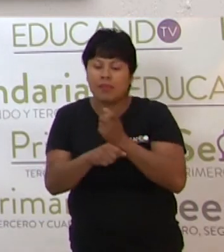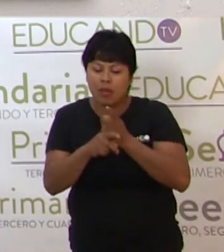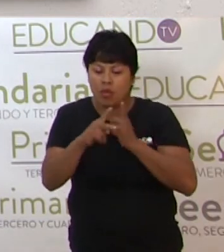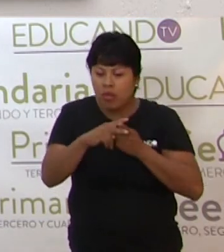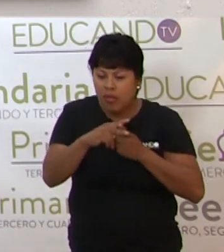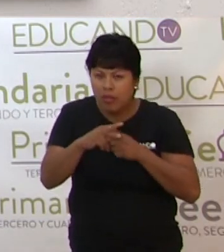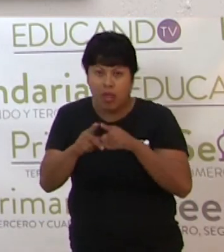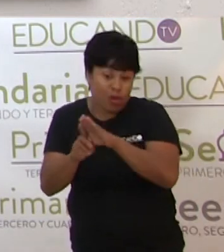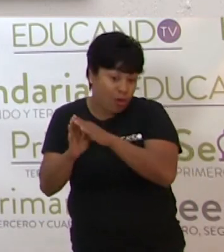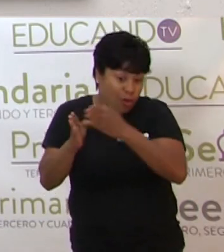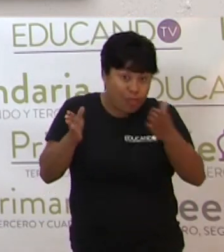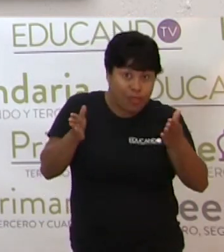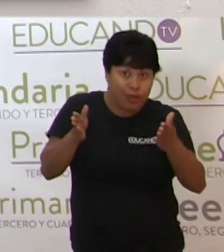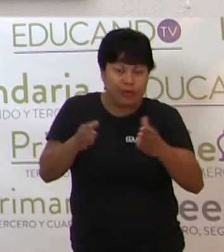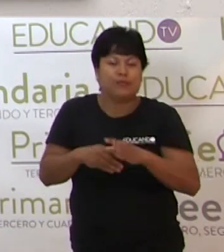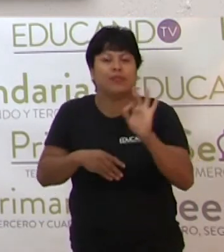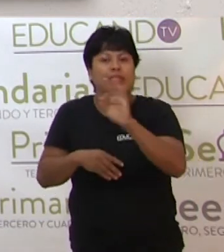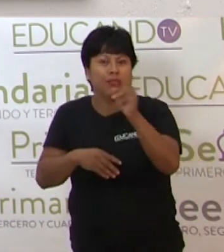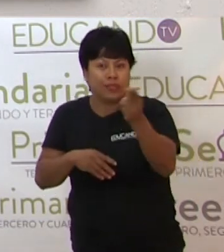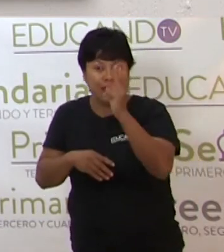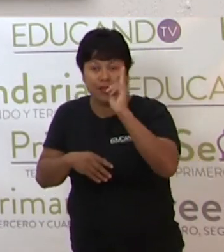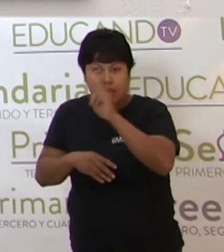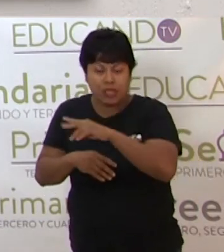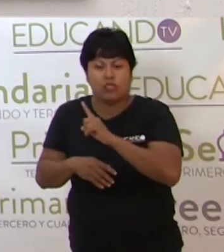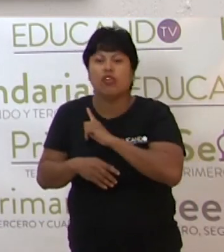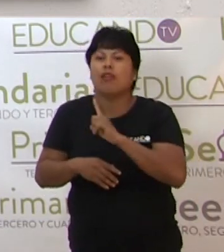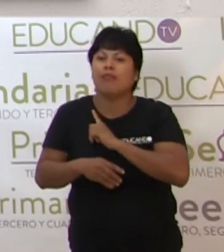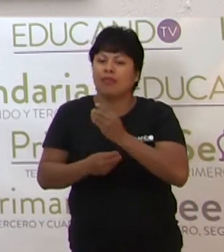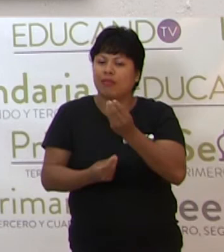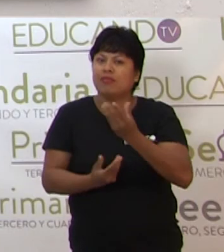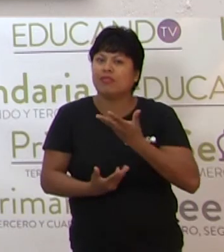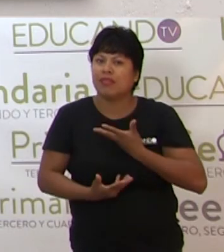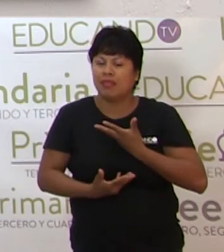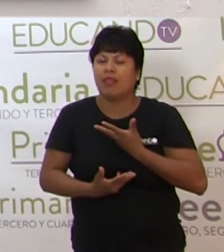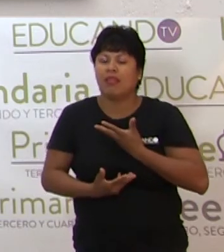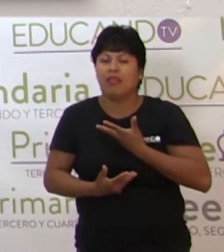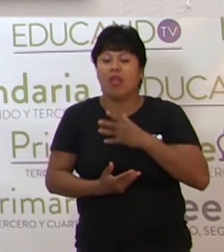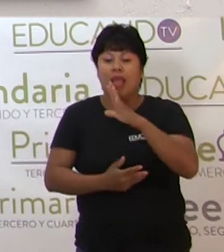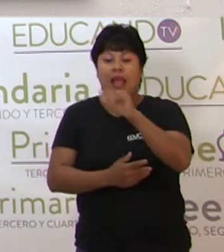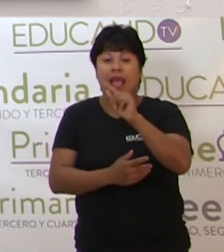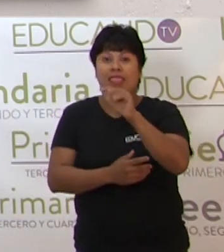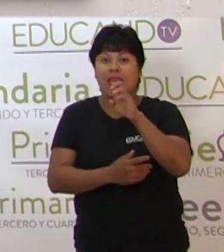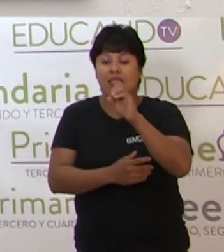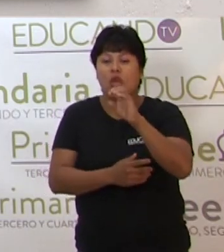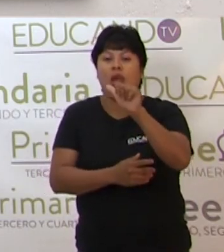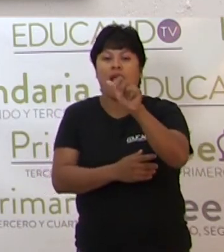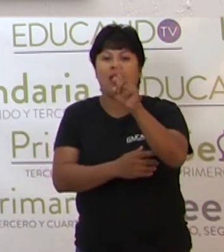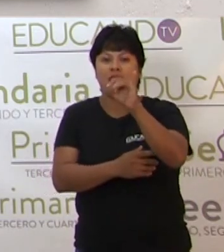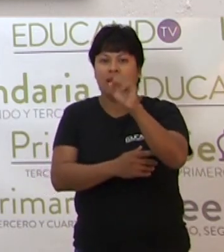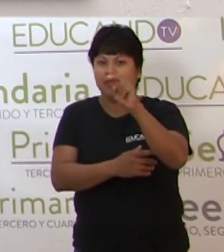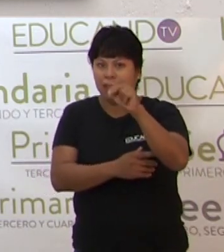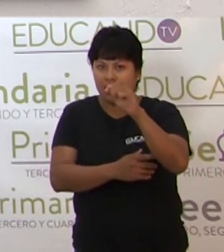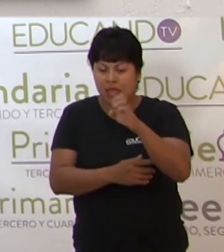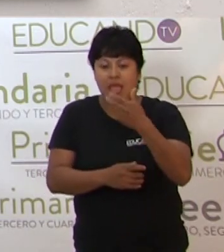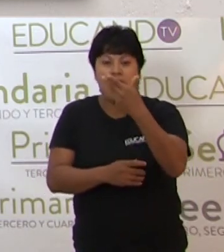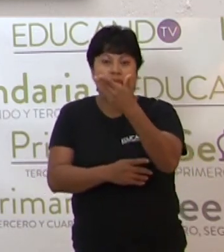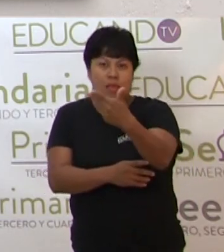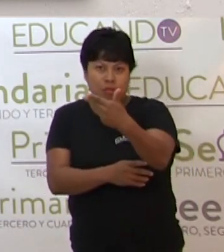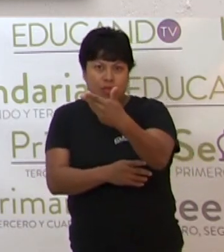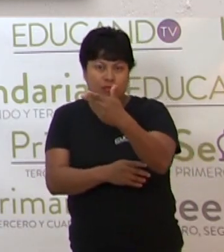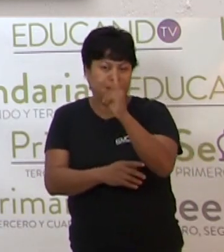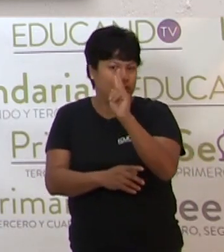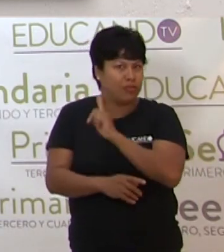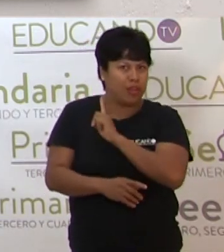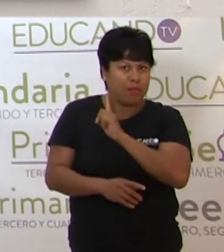calculemos el otro lado. Si se dan cuenta, nada más nos están dando el cateto adyacente y la hipotenusa. Ahora vamos